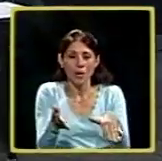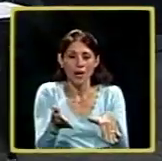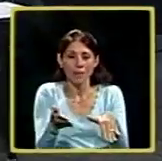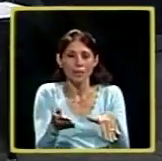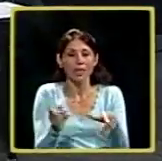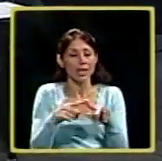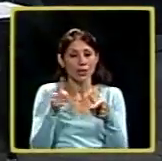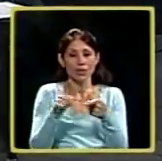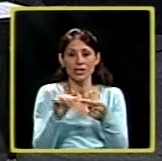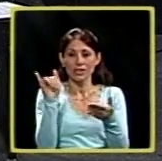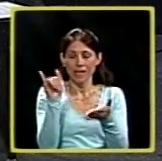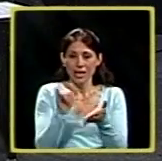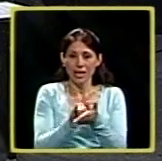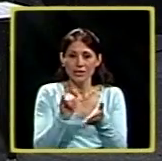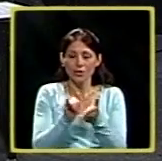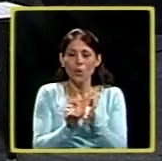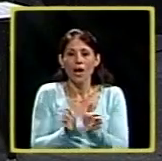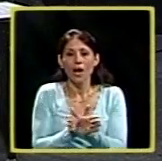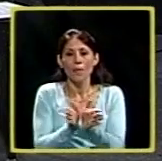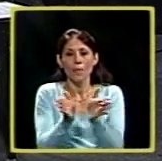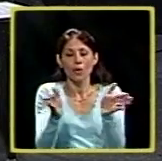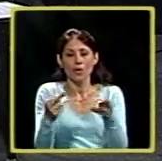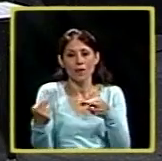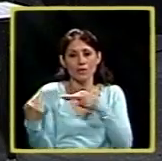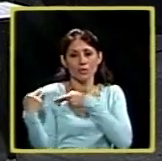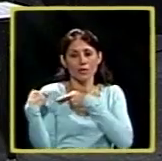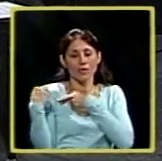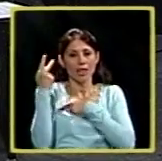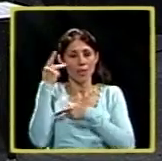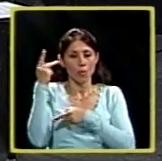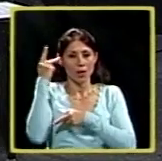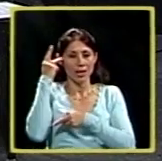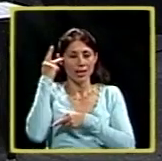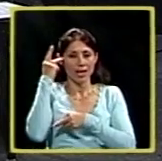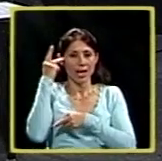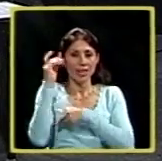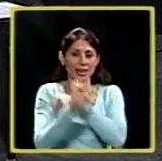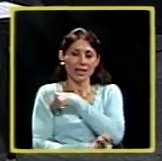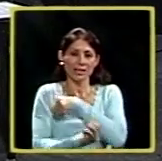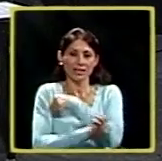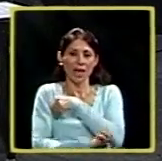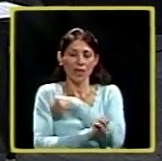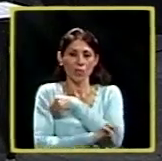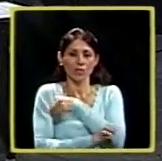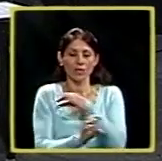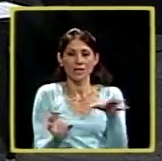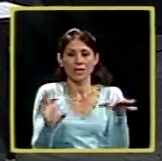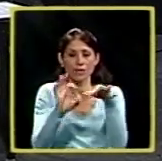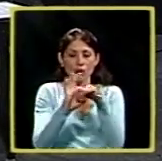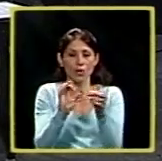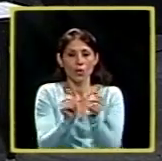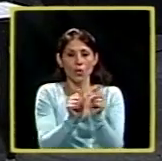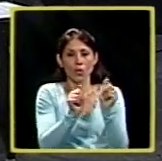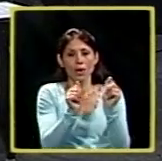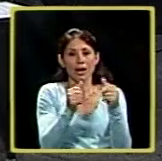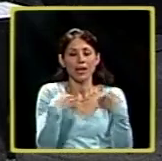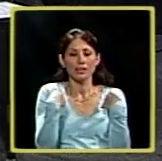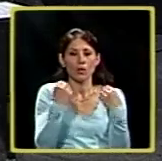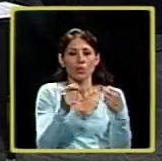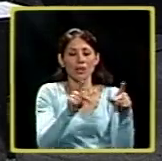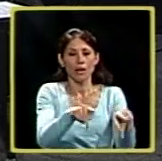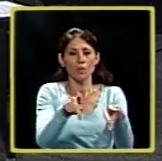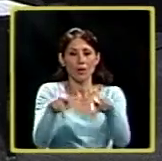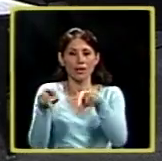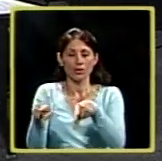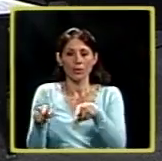eso amplió, digamos, la responsabilidad política del Estado en el sentido de la salud de la población. Vamos a